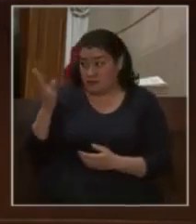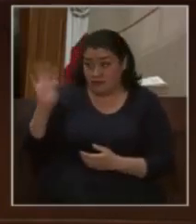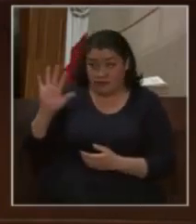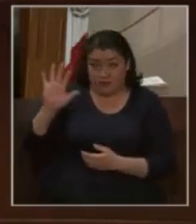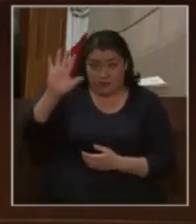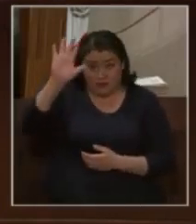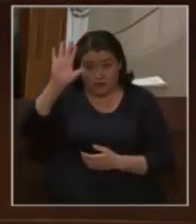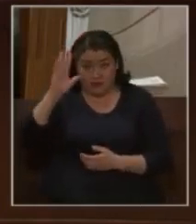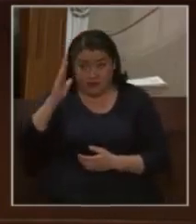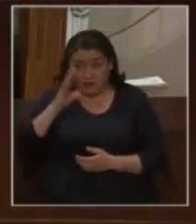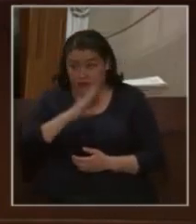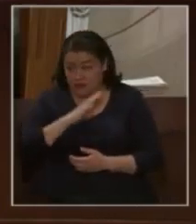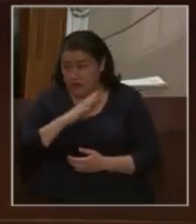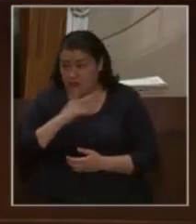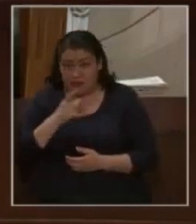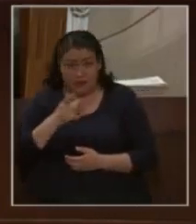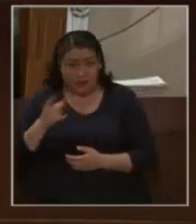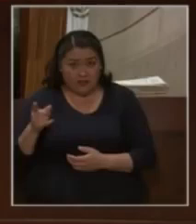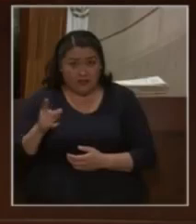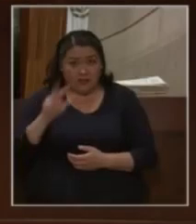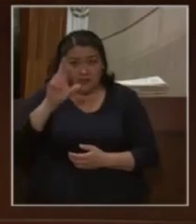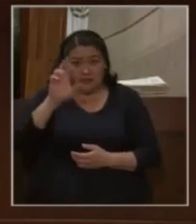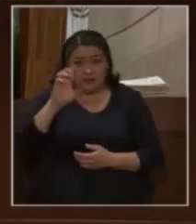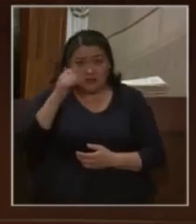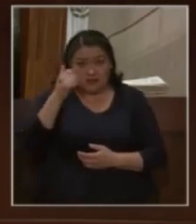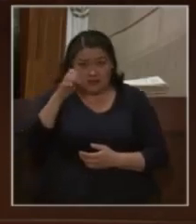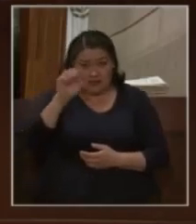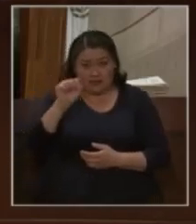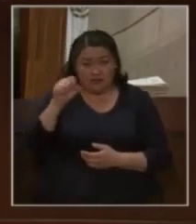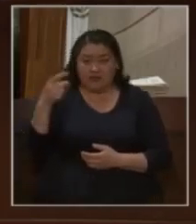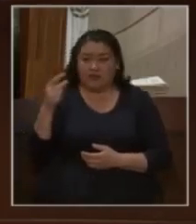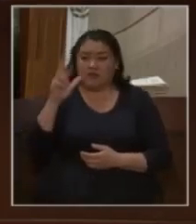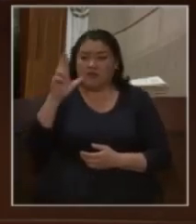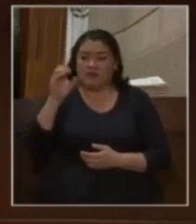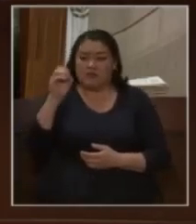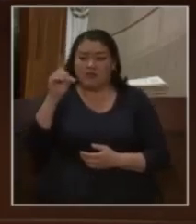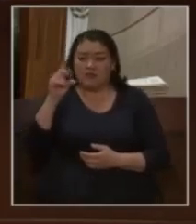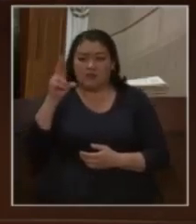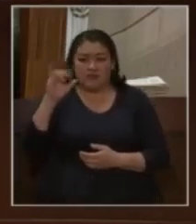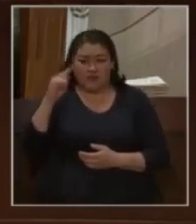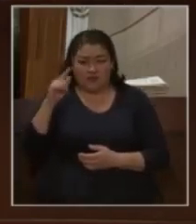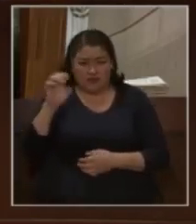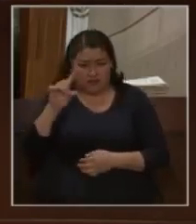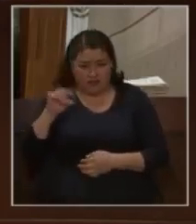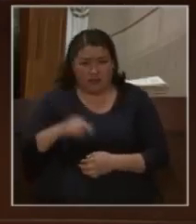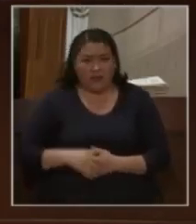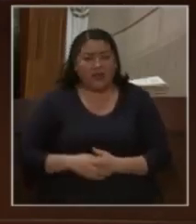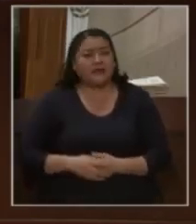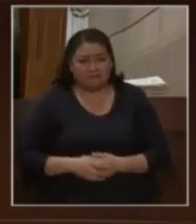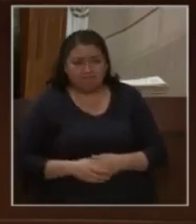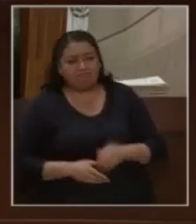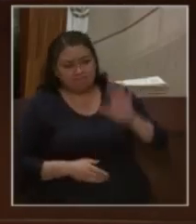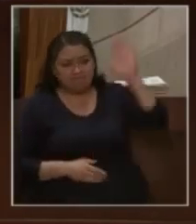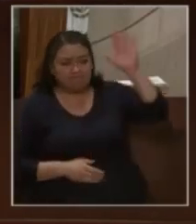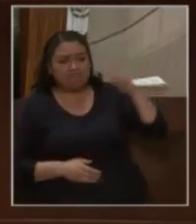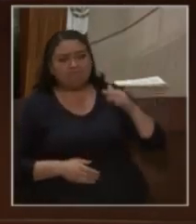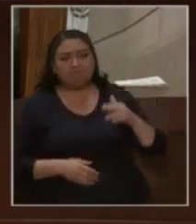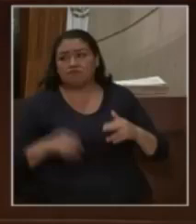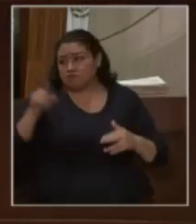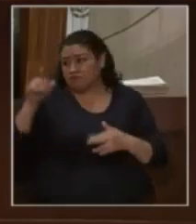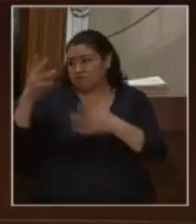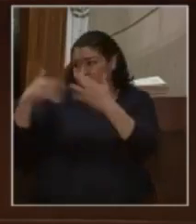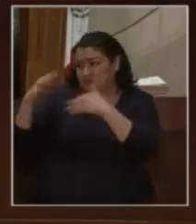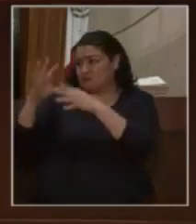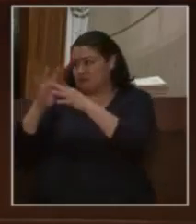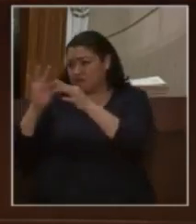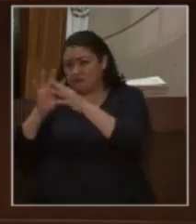otra intervención, magistrado Reyes Rodríguez Mondragón. Básicamente ya se ha expuesto